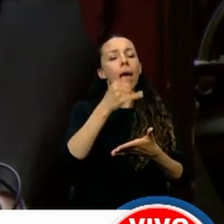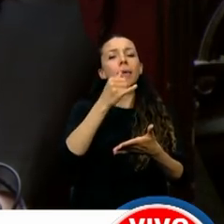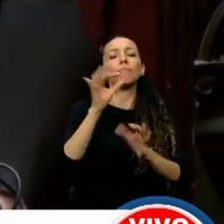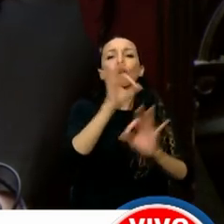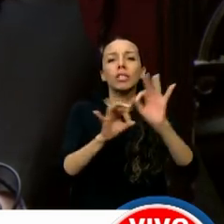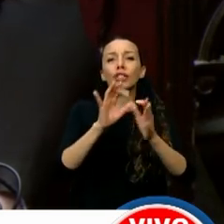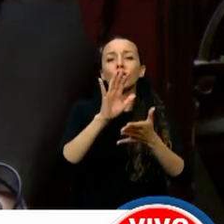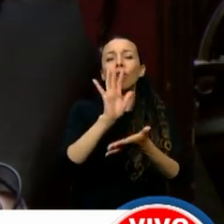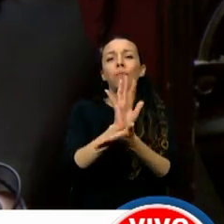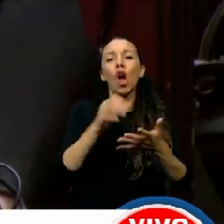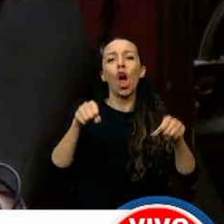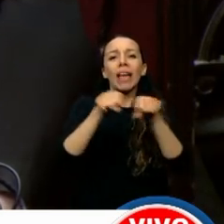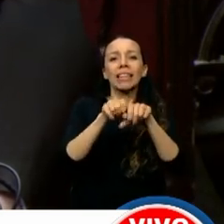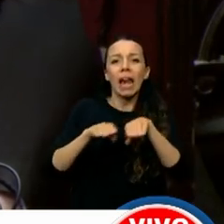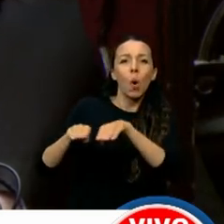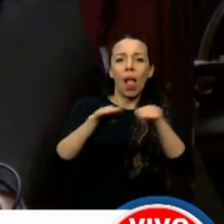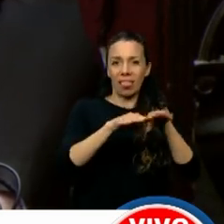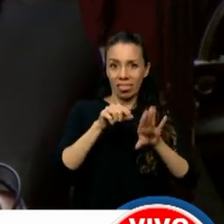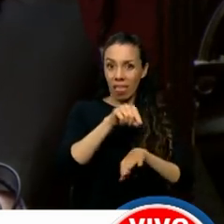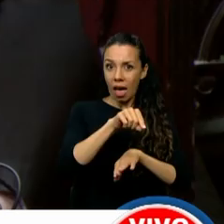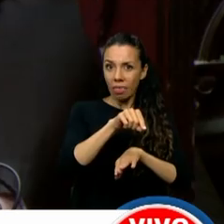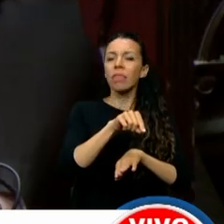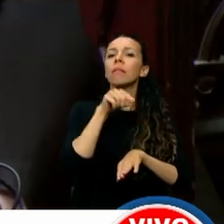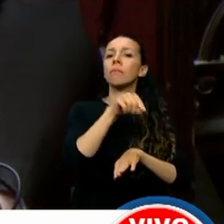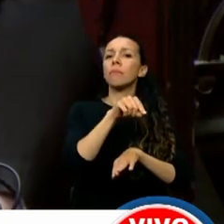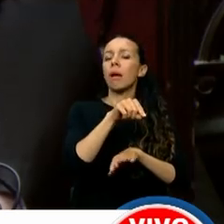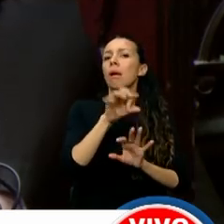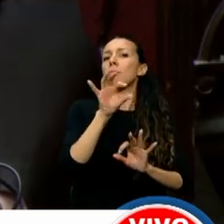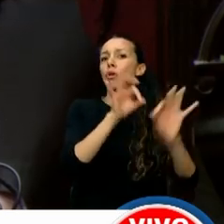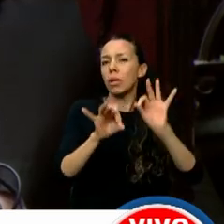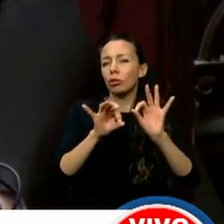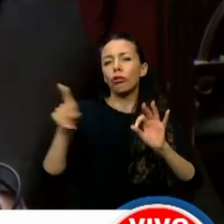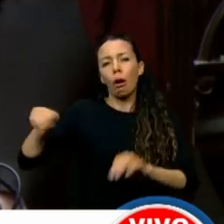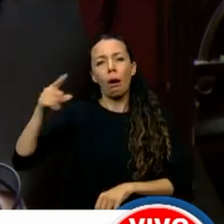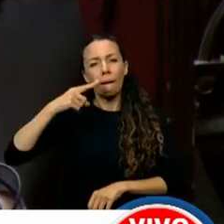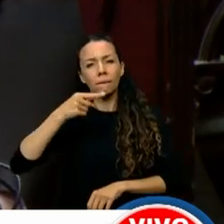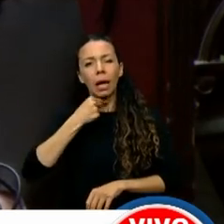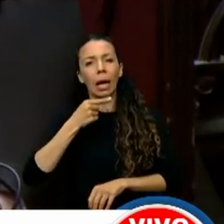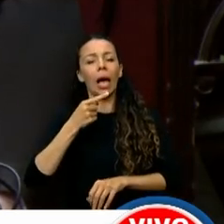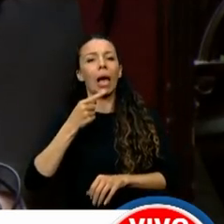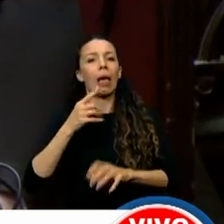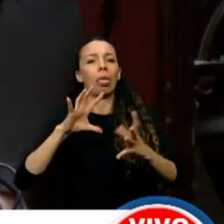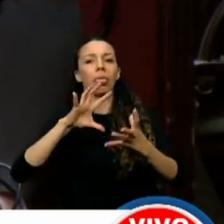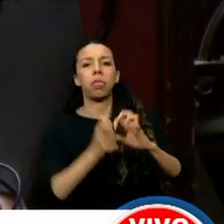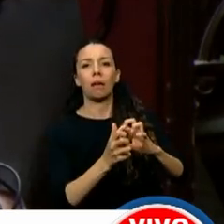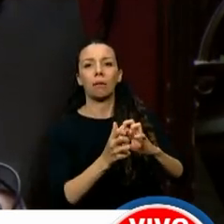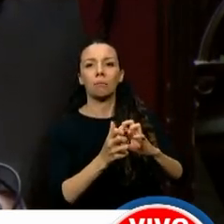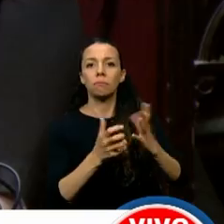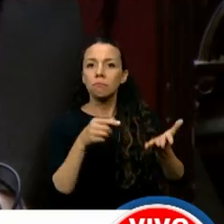que buscaron implícitamente diego destruir y ahí está reviviendo